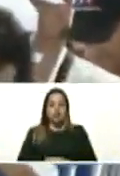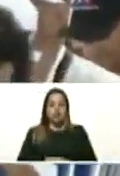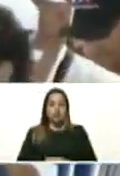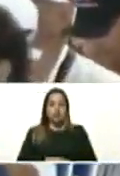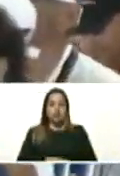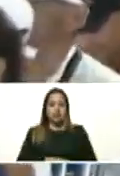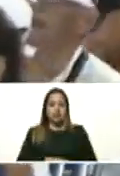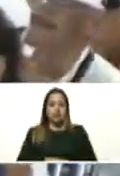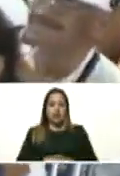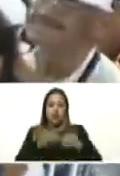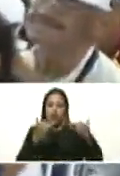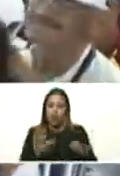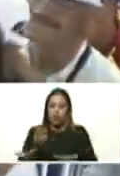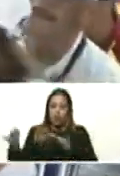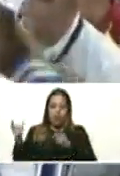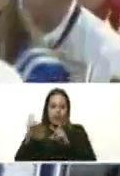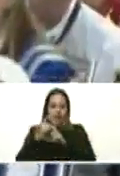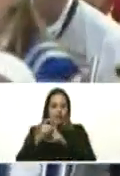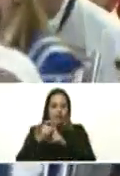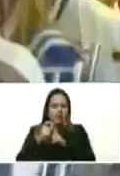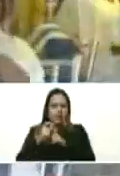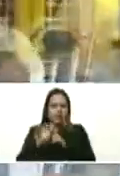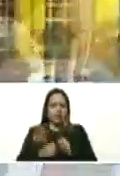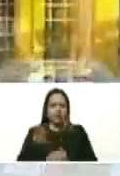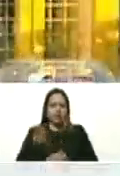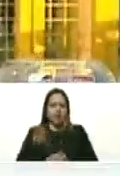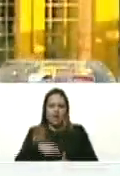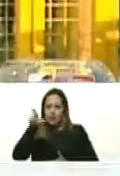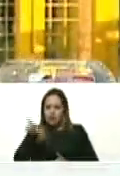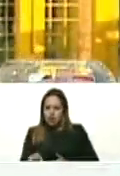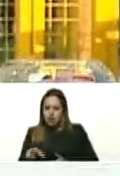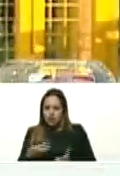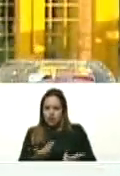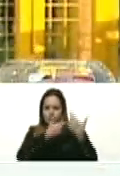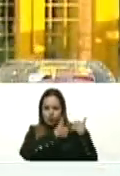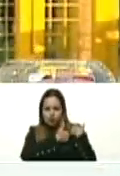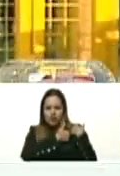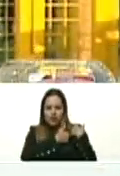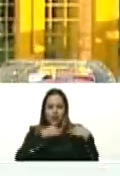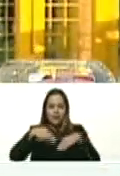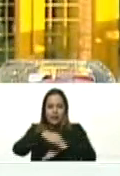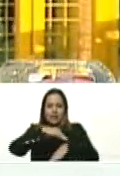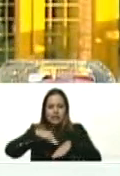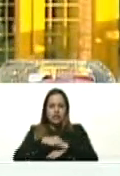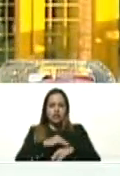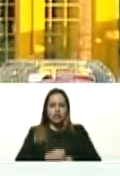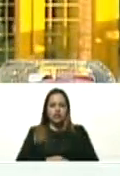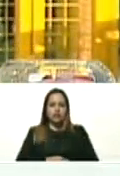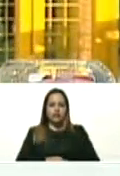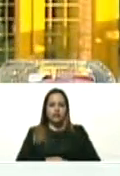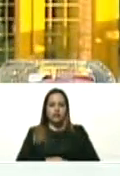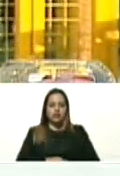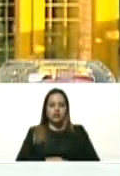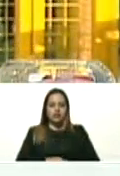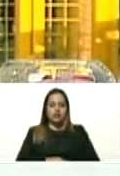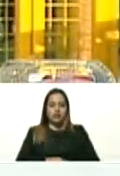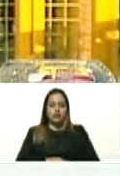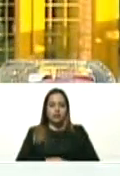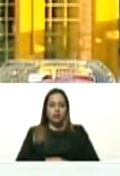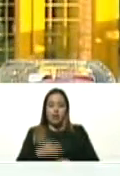Bueno, vamos a dar la palabra al anfitrión, al ministro del Poder Popular